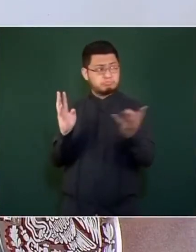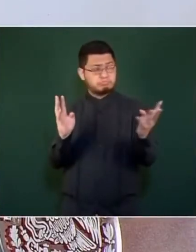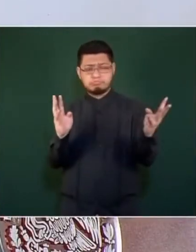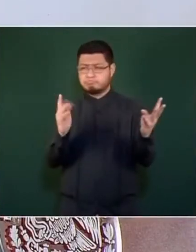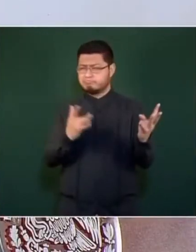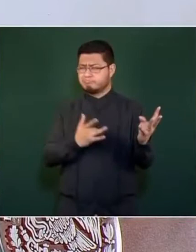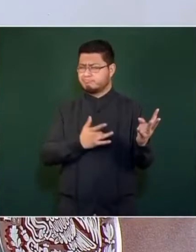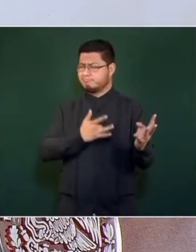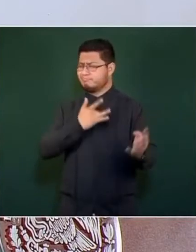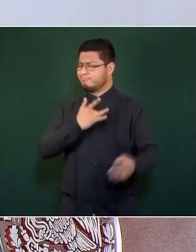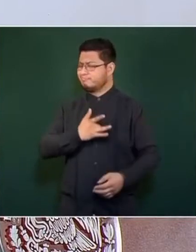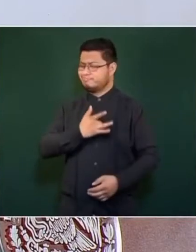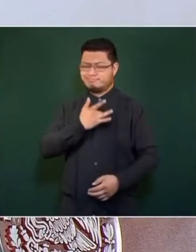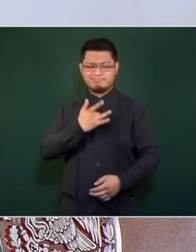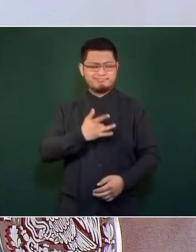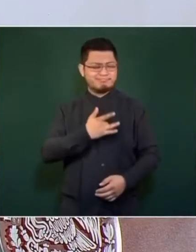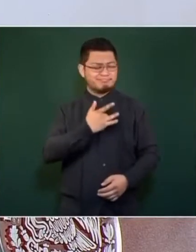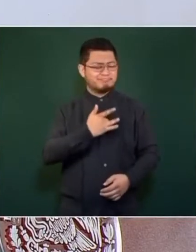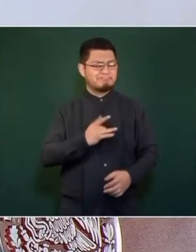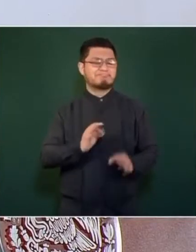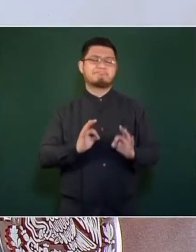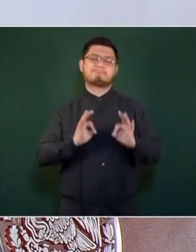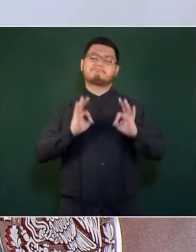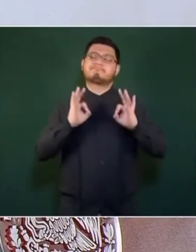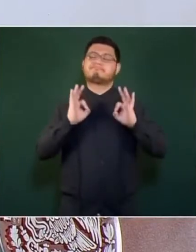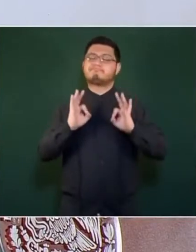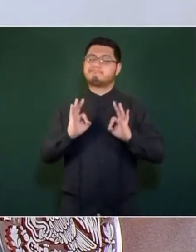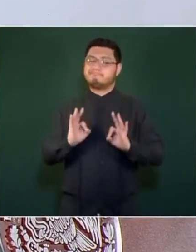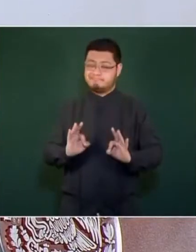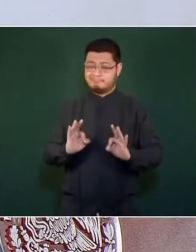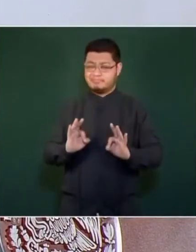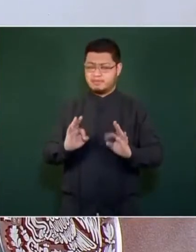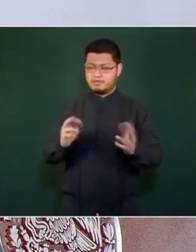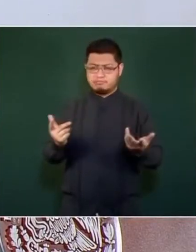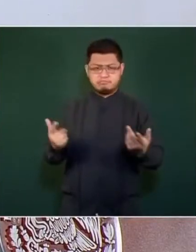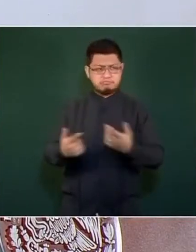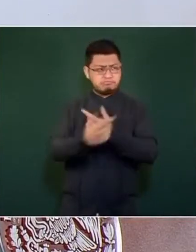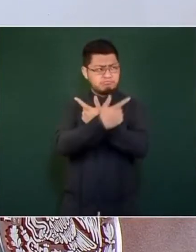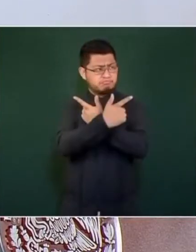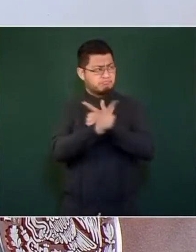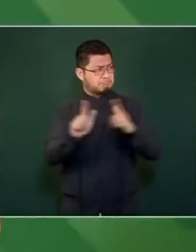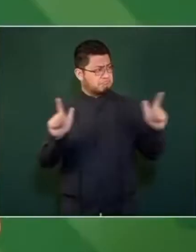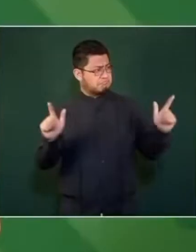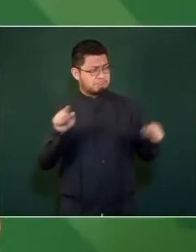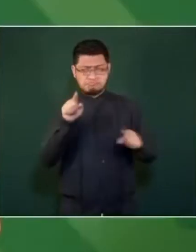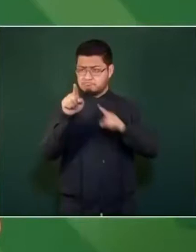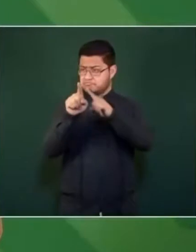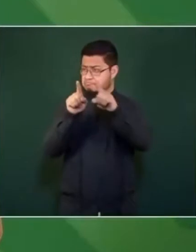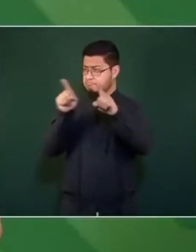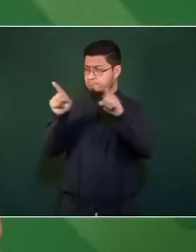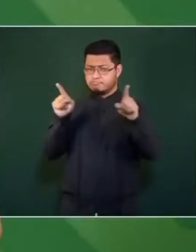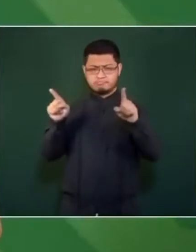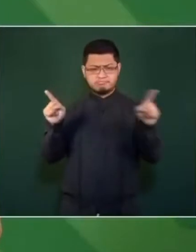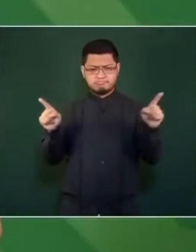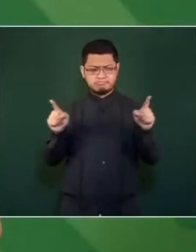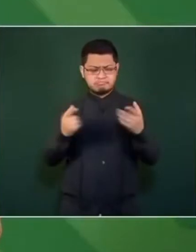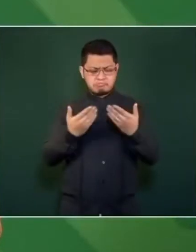libres de